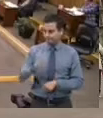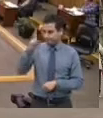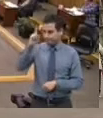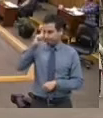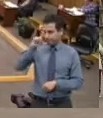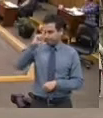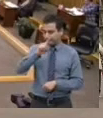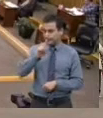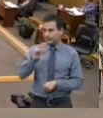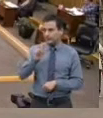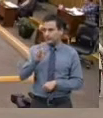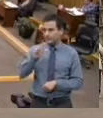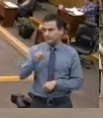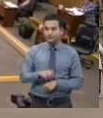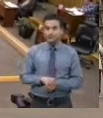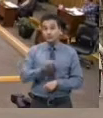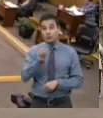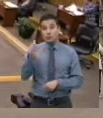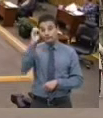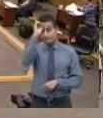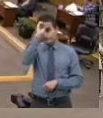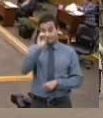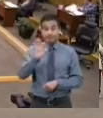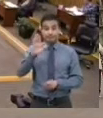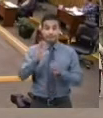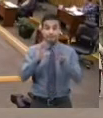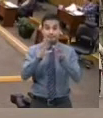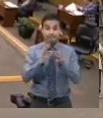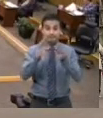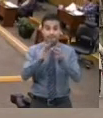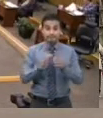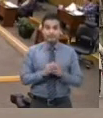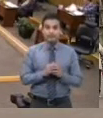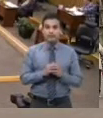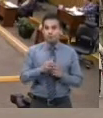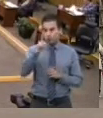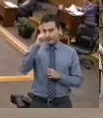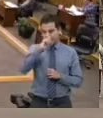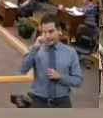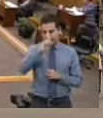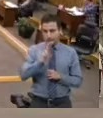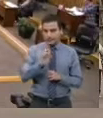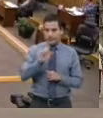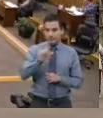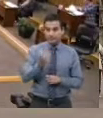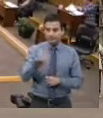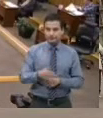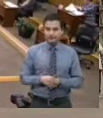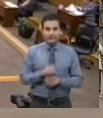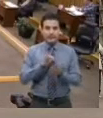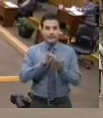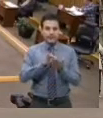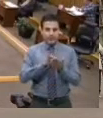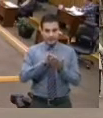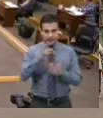Consejera Zavala, ¿alguien más desea? Con gusto, tiene la palabra la consejera Doña Rabel. Gracias, presidente. Comparto